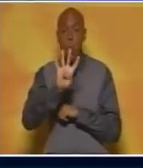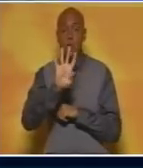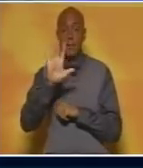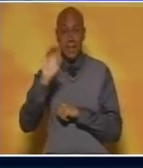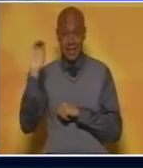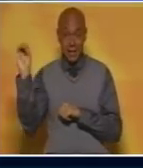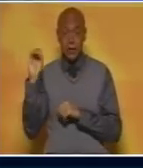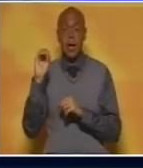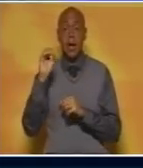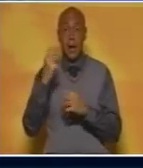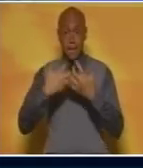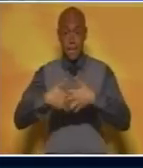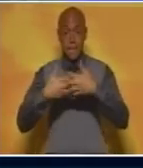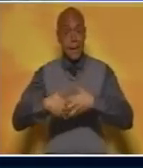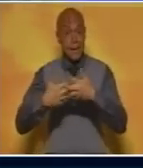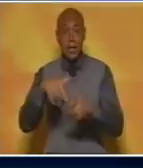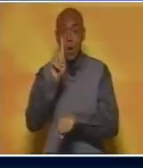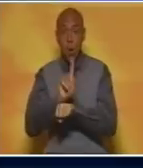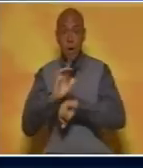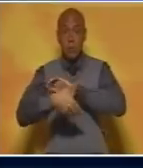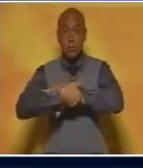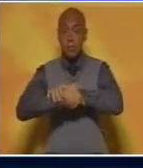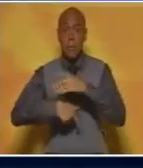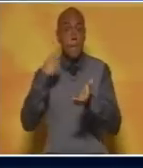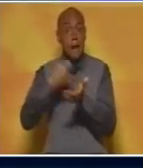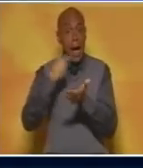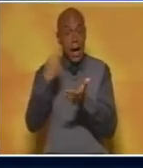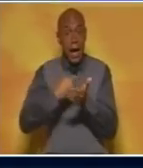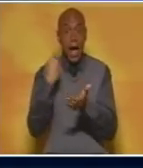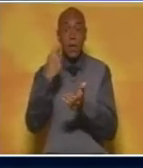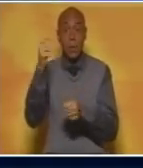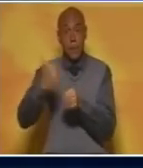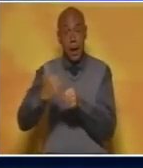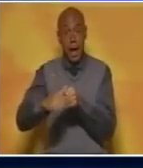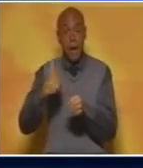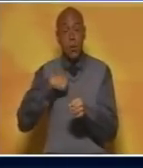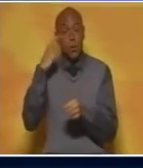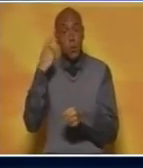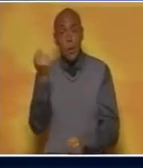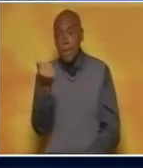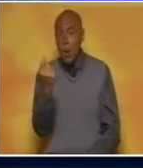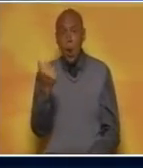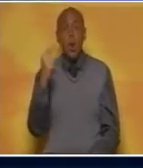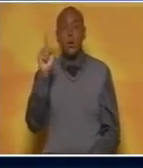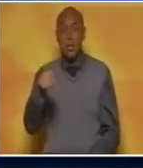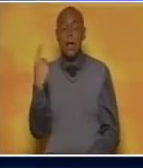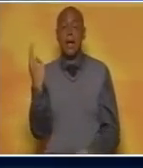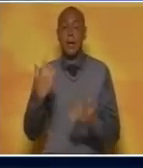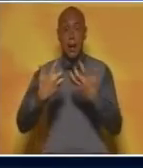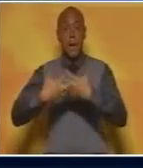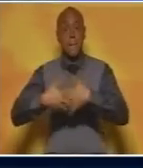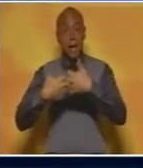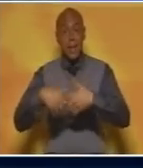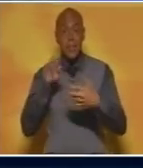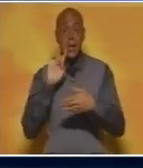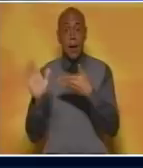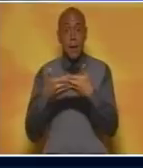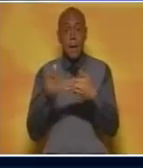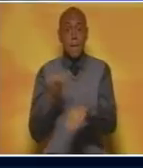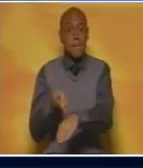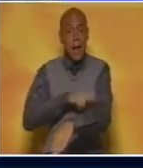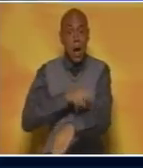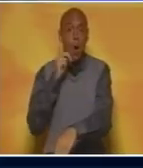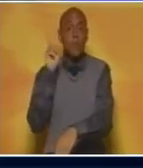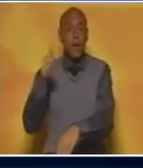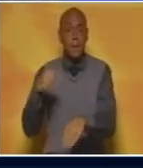impuestos municipales de Maracaibo. Eso es muy poco. Y cada vez hay más cierre de empresas y cada vez hay más informalización del